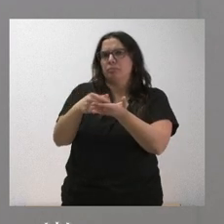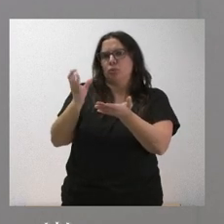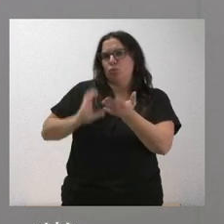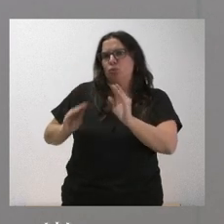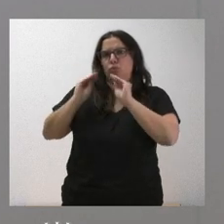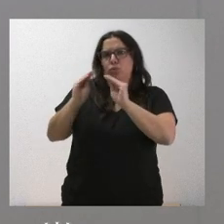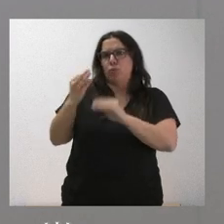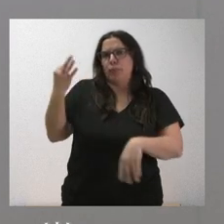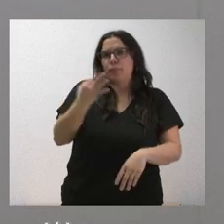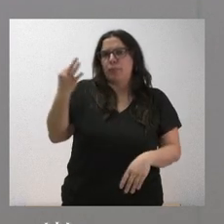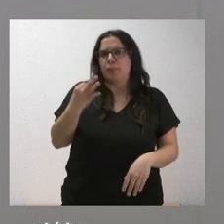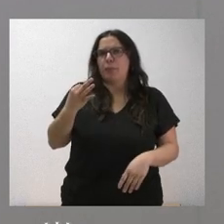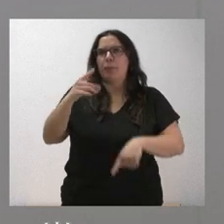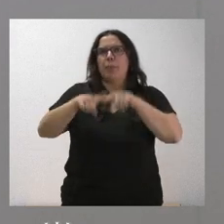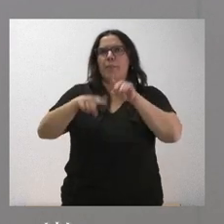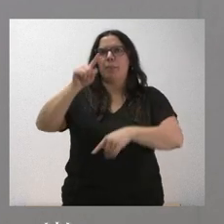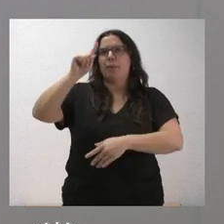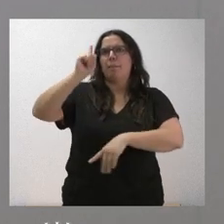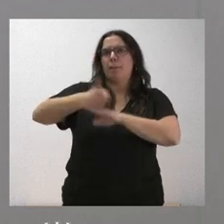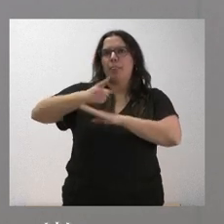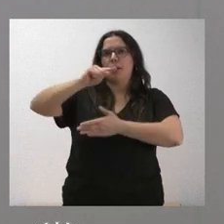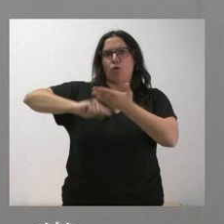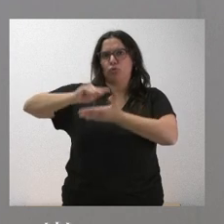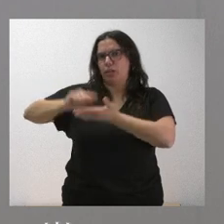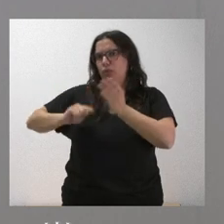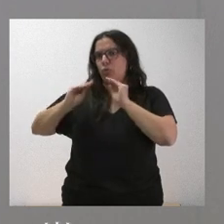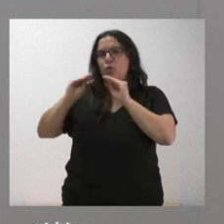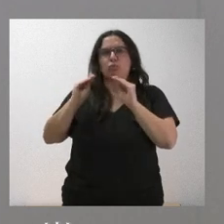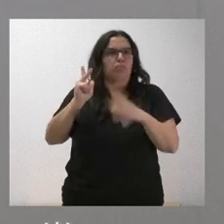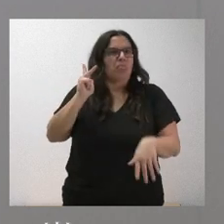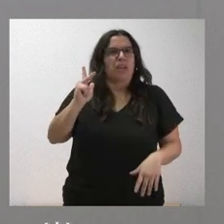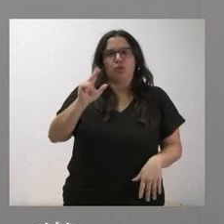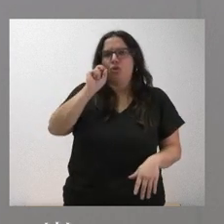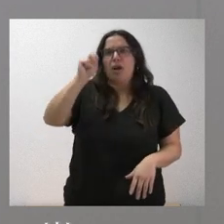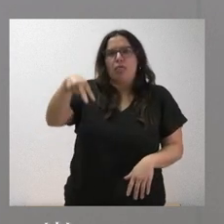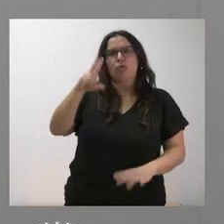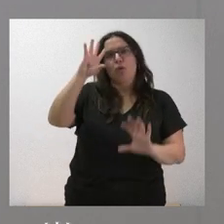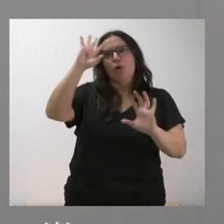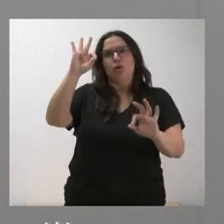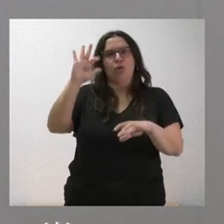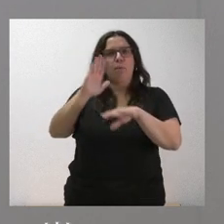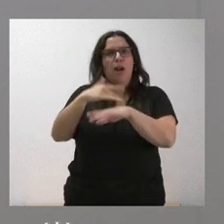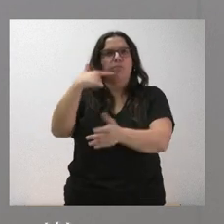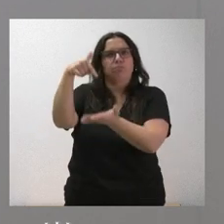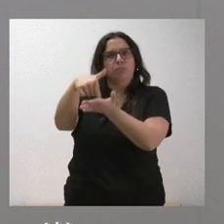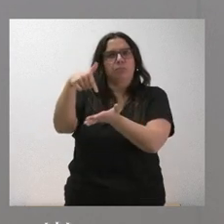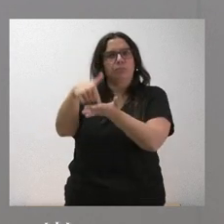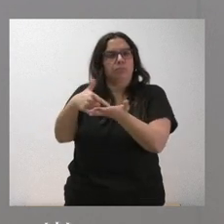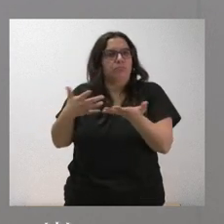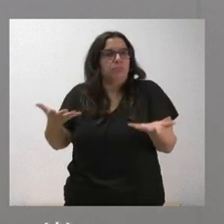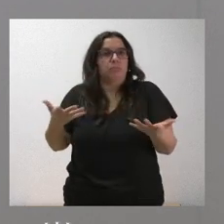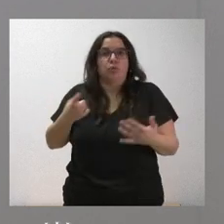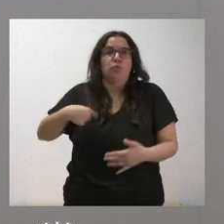corresponder en función de sus contratos de trabajo y por tanto les asiste todo el derecho y toda la razón para que esto sea así y